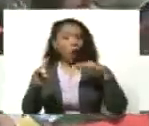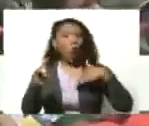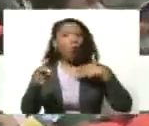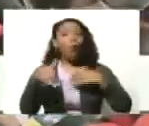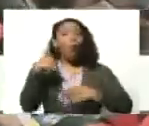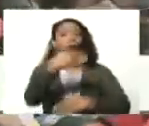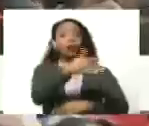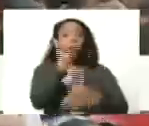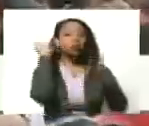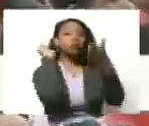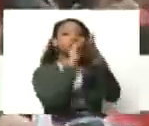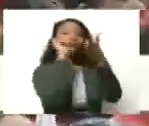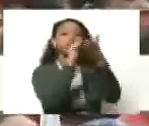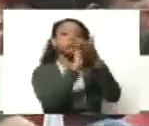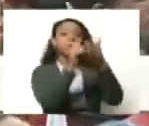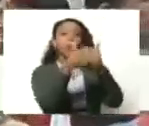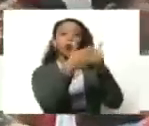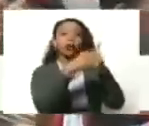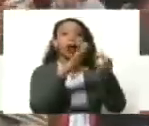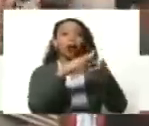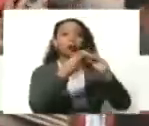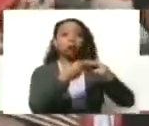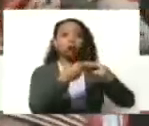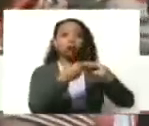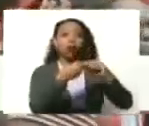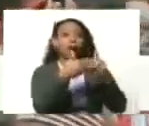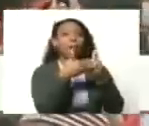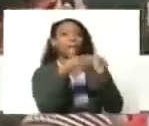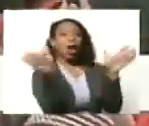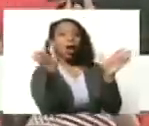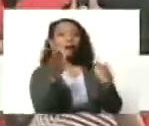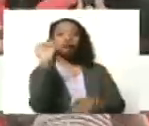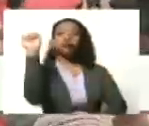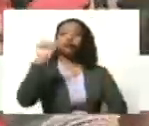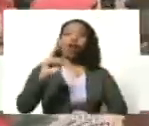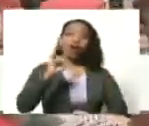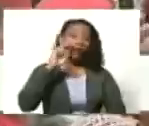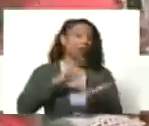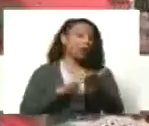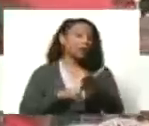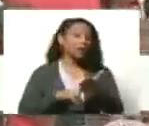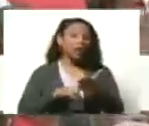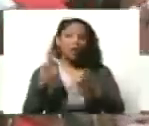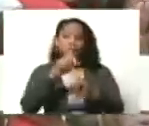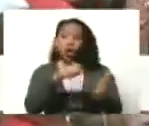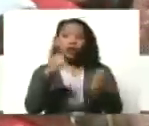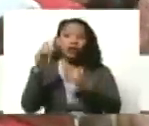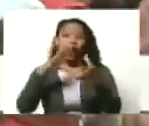le tocan la puerta para entregar el CLA, abre la puerta, ¿verdad? Y si no le llevan el CLA,